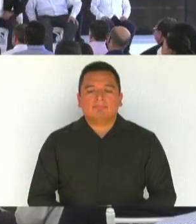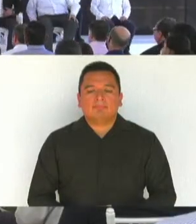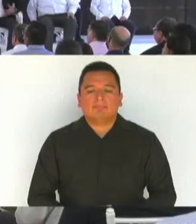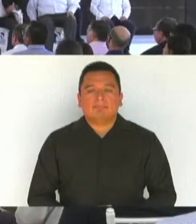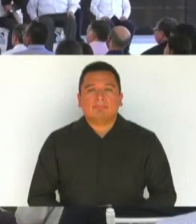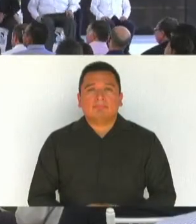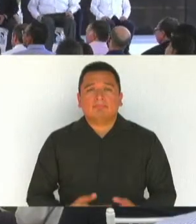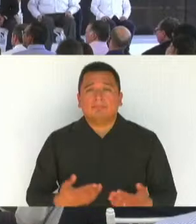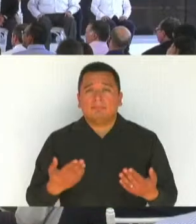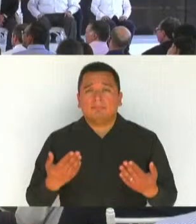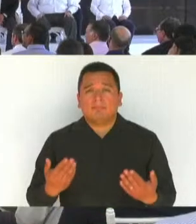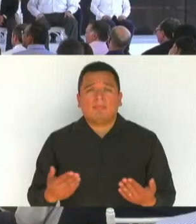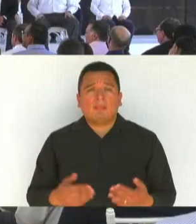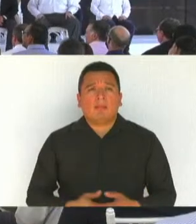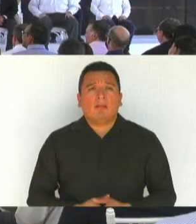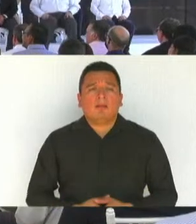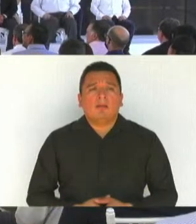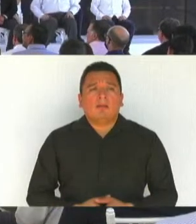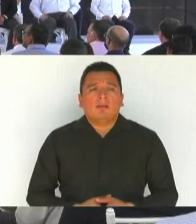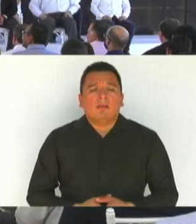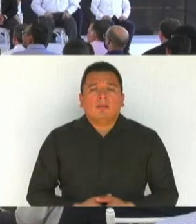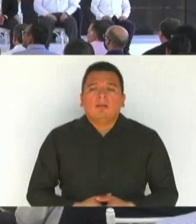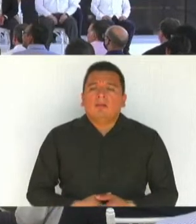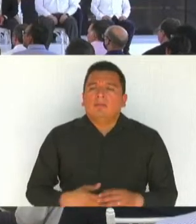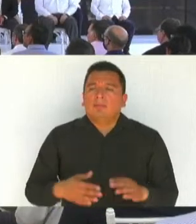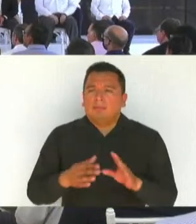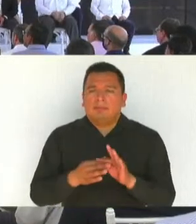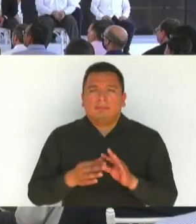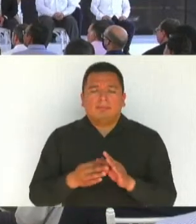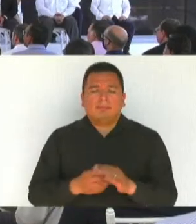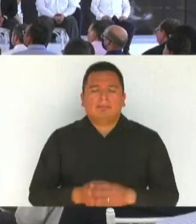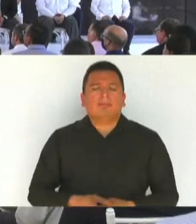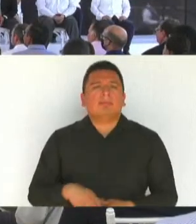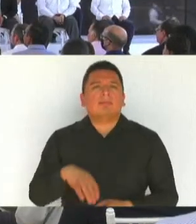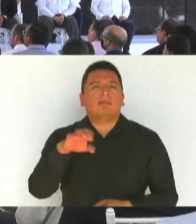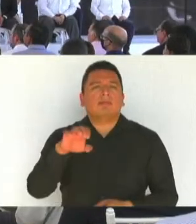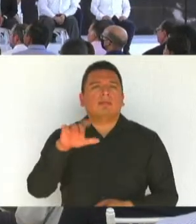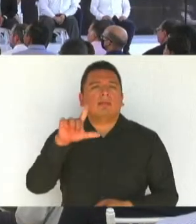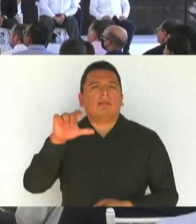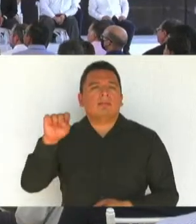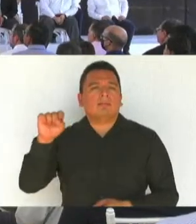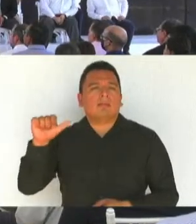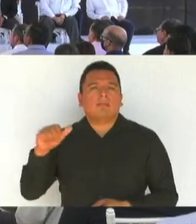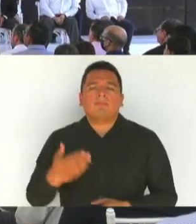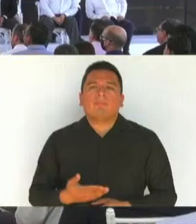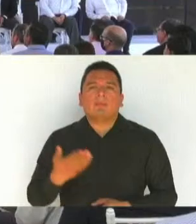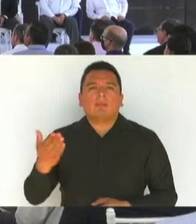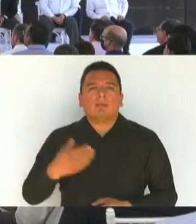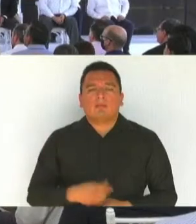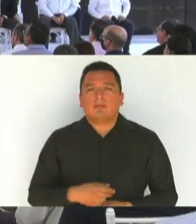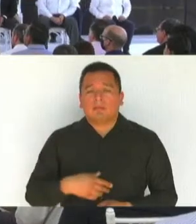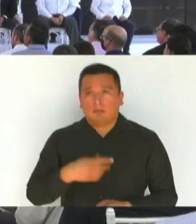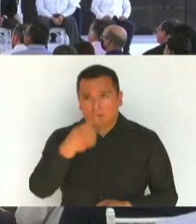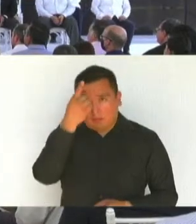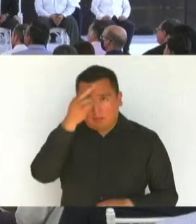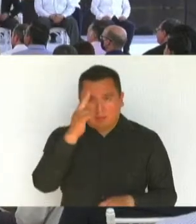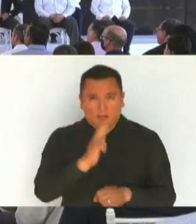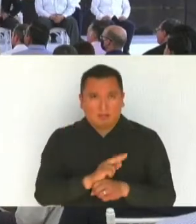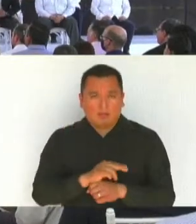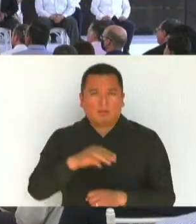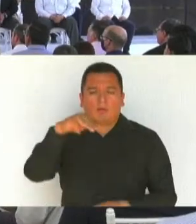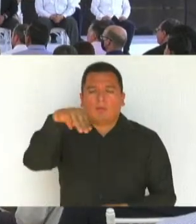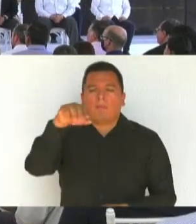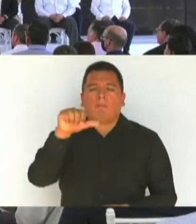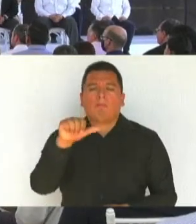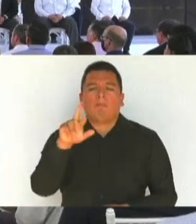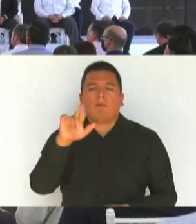Ahora escucharemos el mensaje de presentación ELSA, a cargo del doctor Mauricio Hernández Ávila, director de Prestaciones Económicas y Sociales